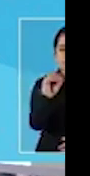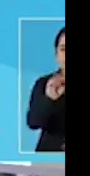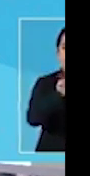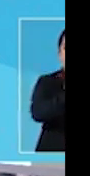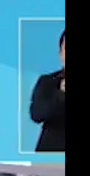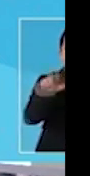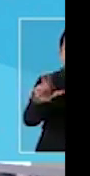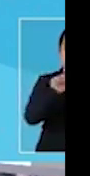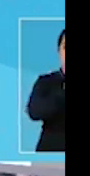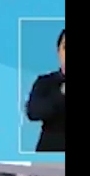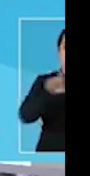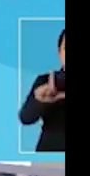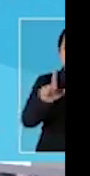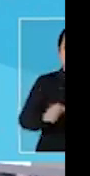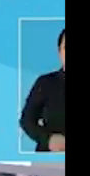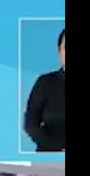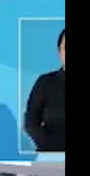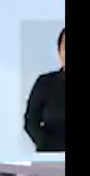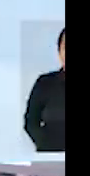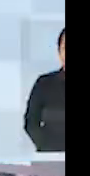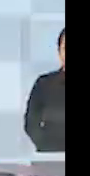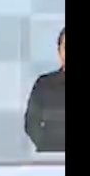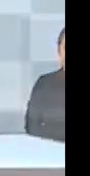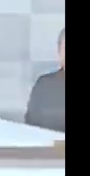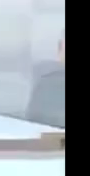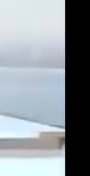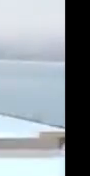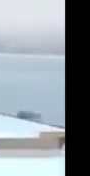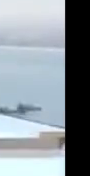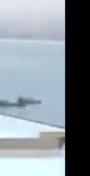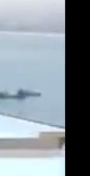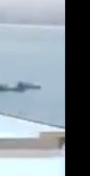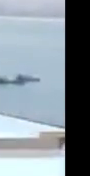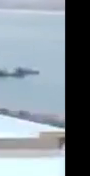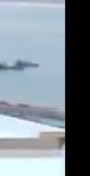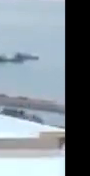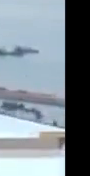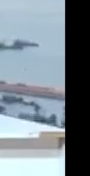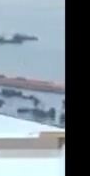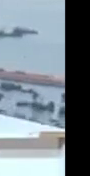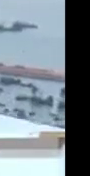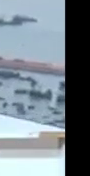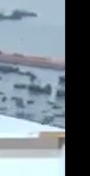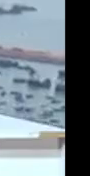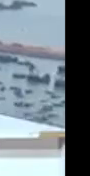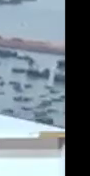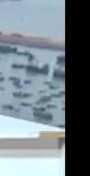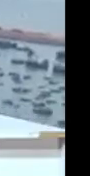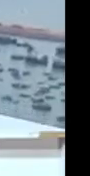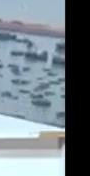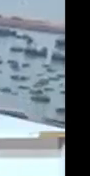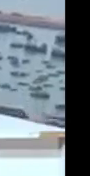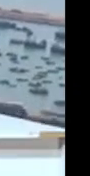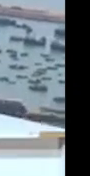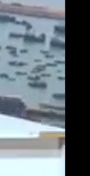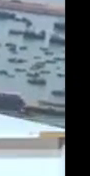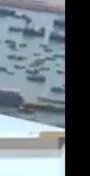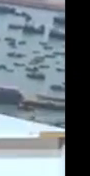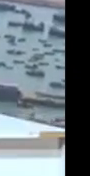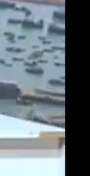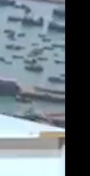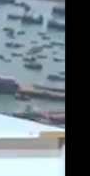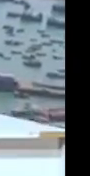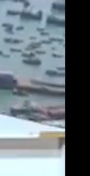de cigarrillo. Y lo digo, digamos, muy de corazón, porque es precisamente el tabaquismo, la exposición al humo del